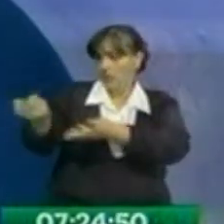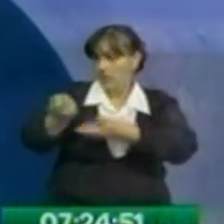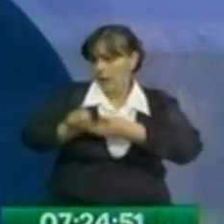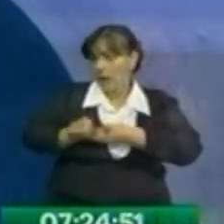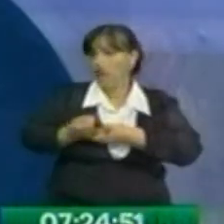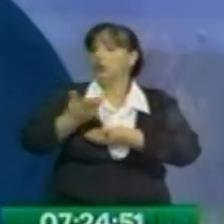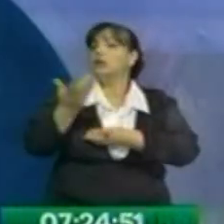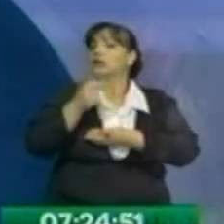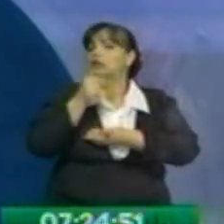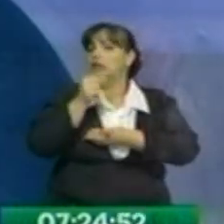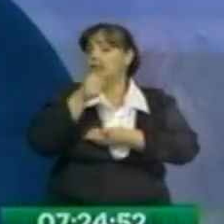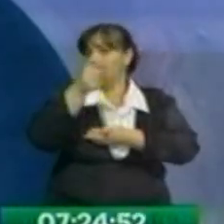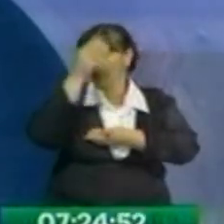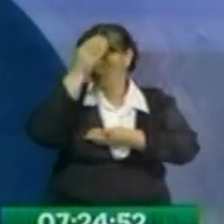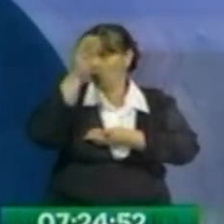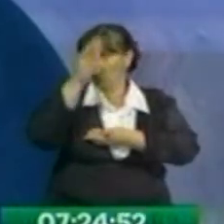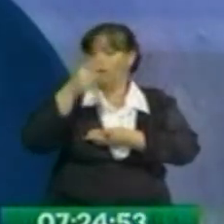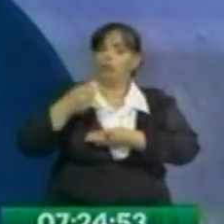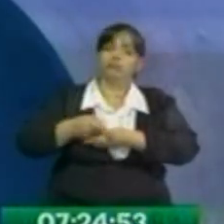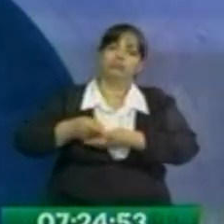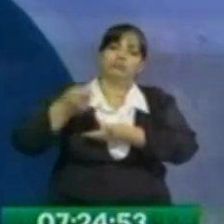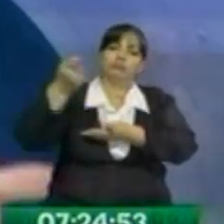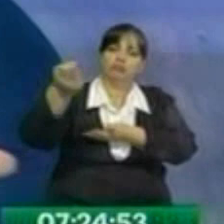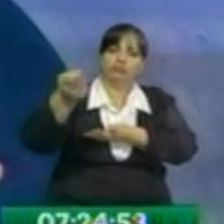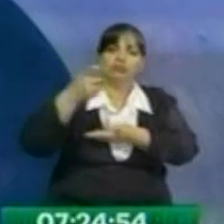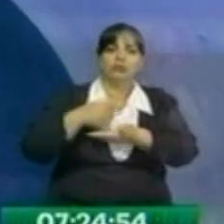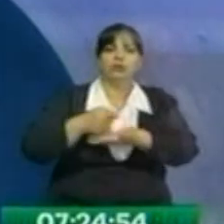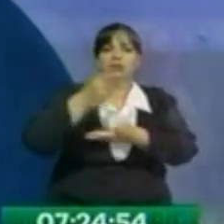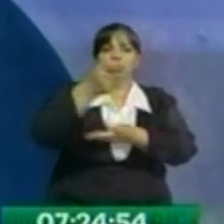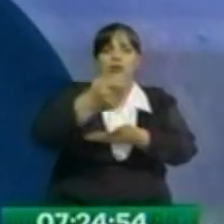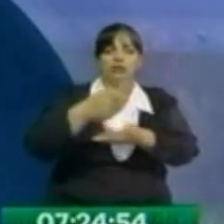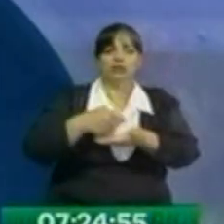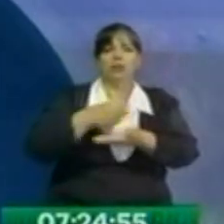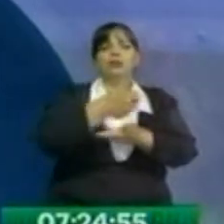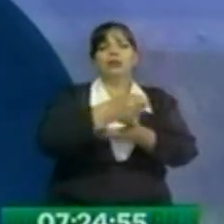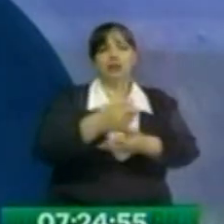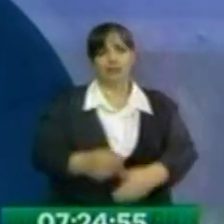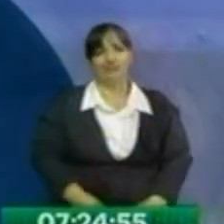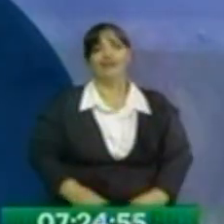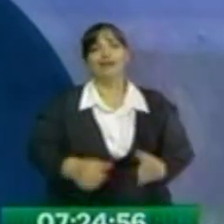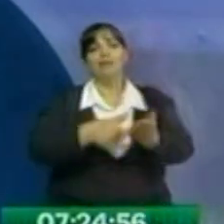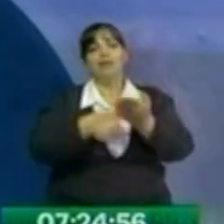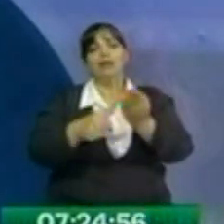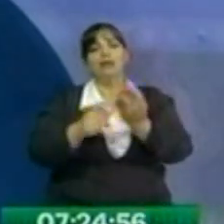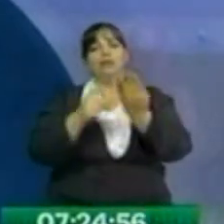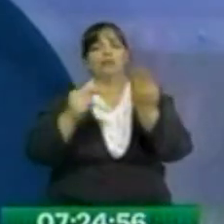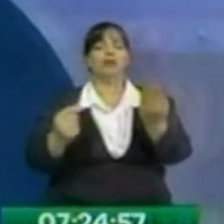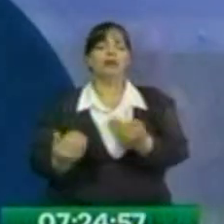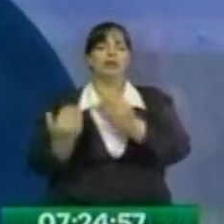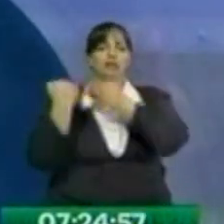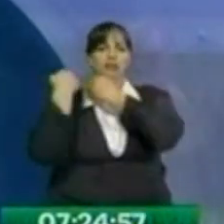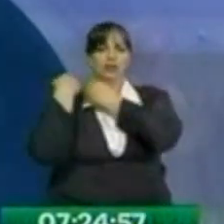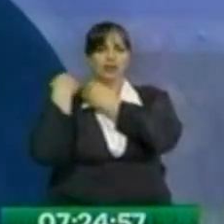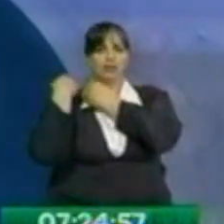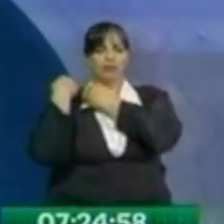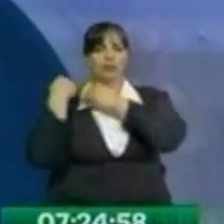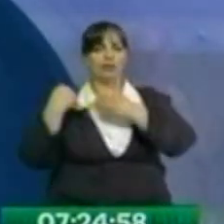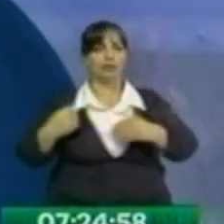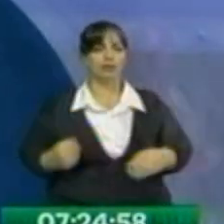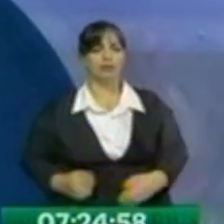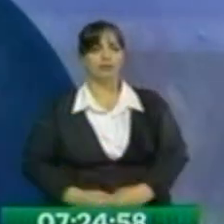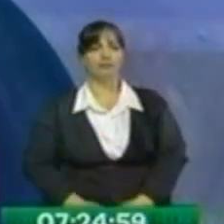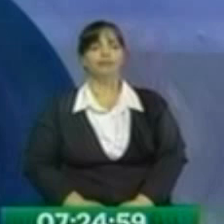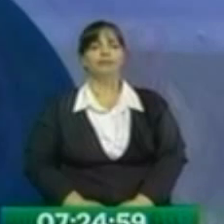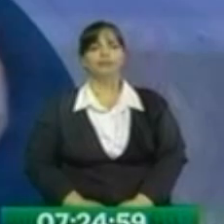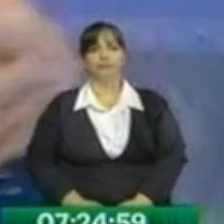manejen y sean, como lo dice la ley, el ente ejecutor de la cultura. Y la rectoría, la política cultural, se realiza desde el